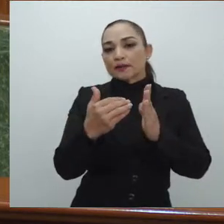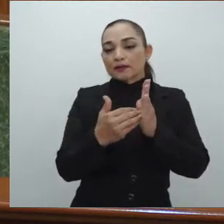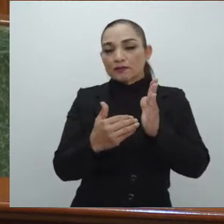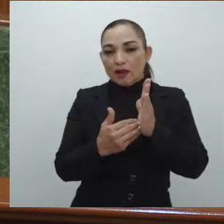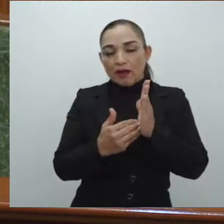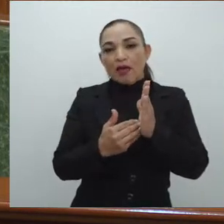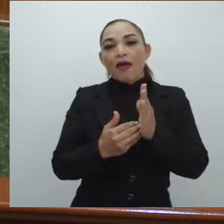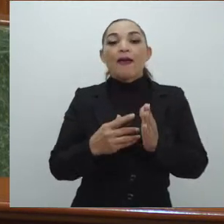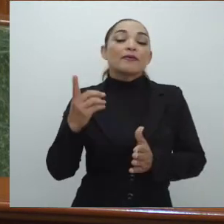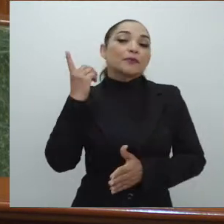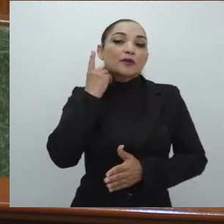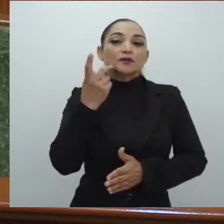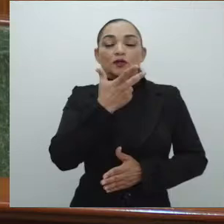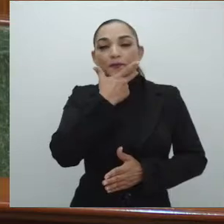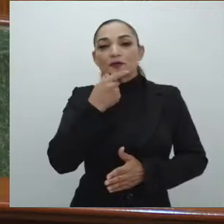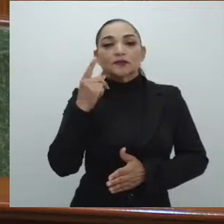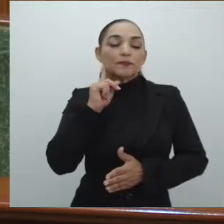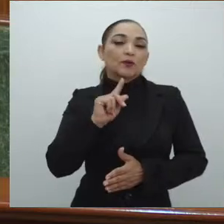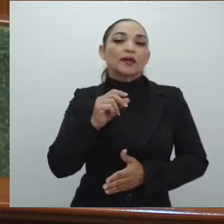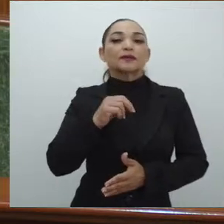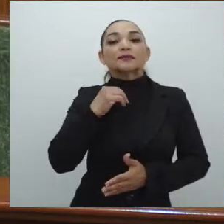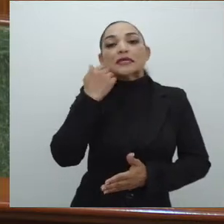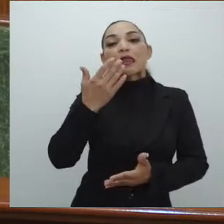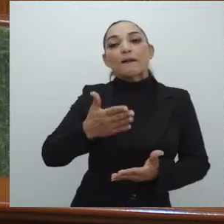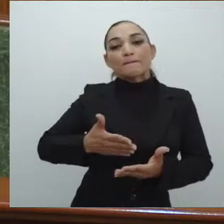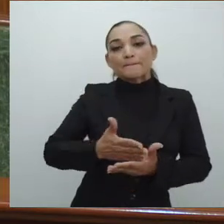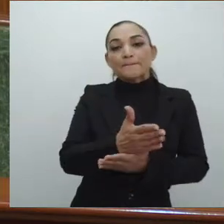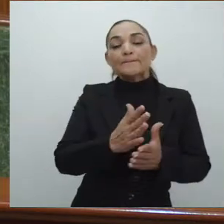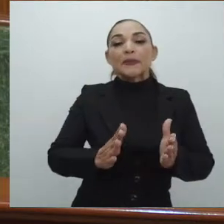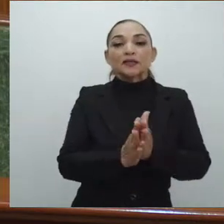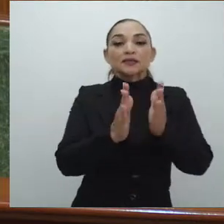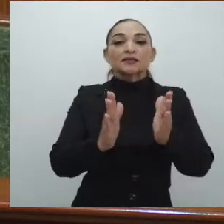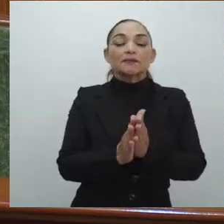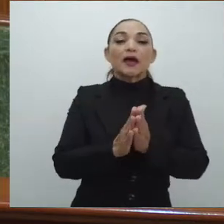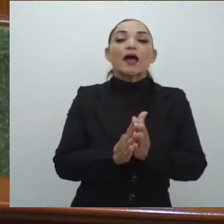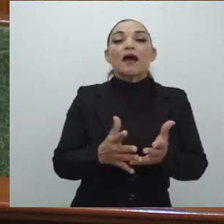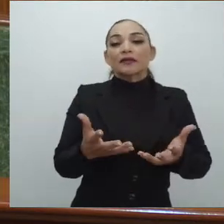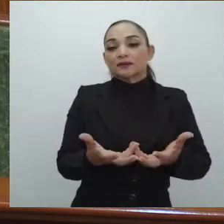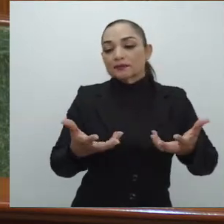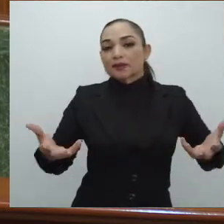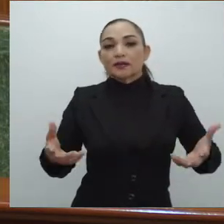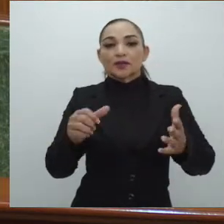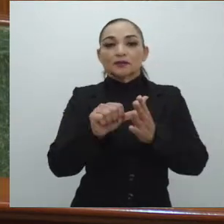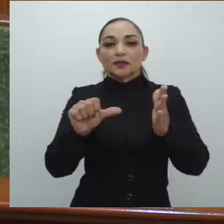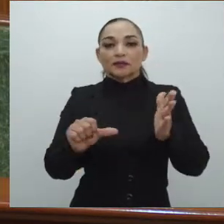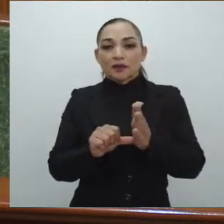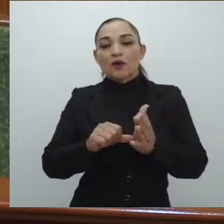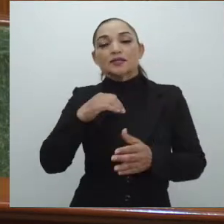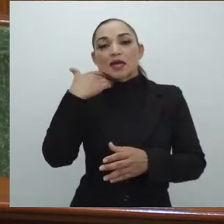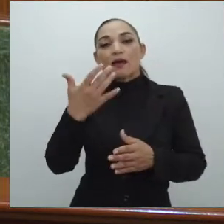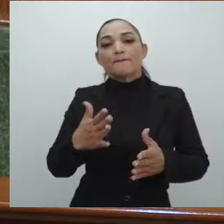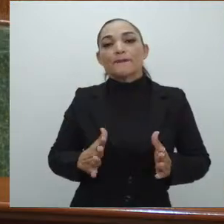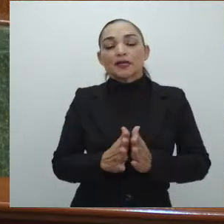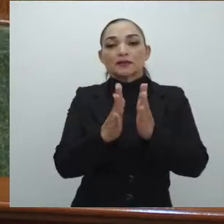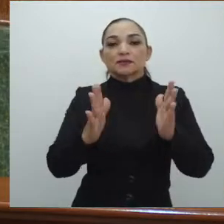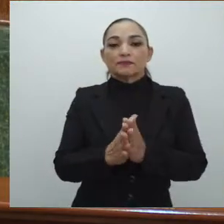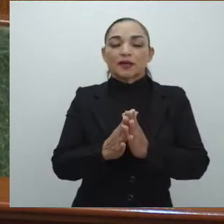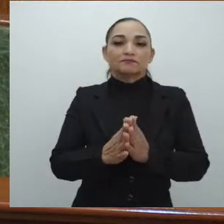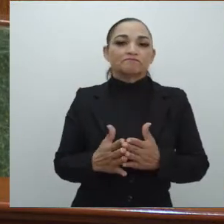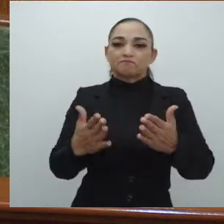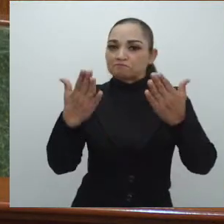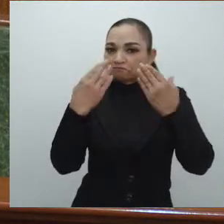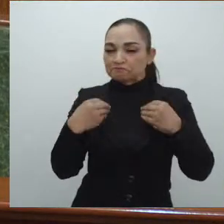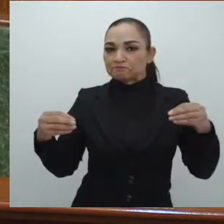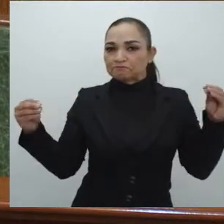deberán anotarse previamente separando los artículos en los que quieran participar. No habiendo discusión en lo particular, se da por aprobado